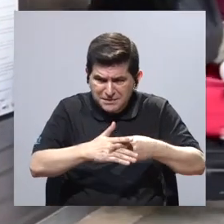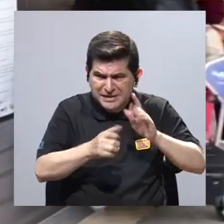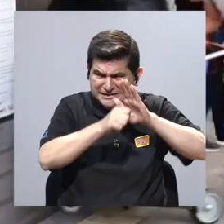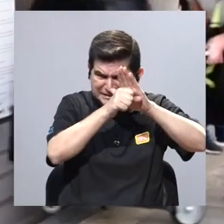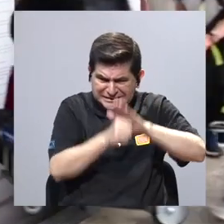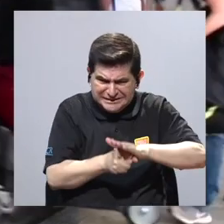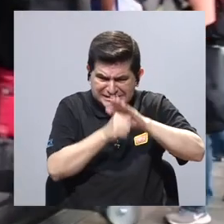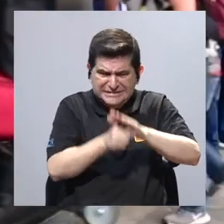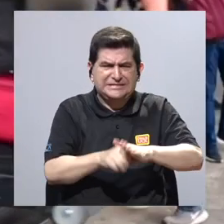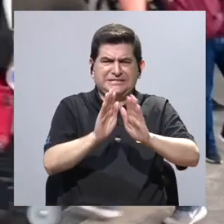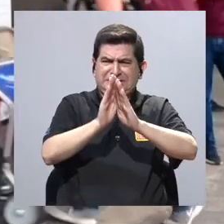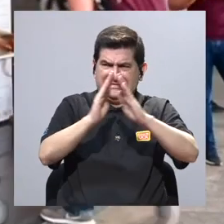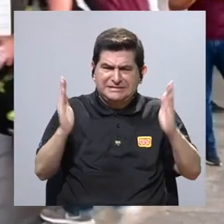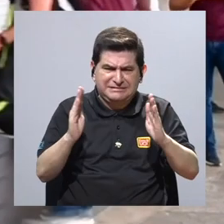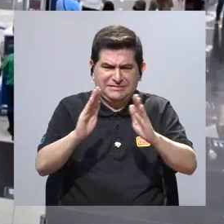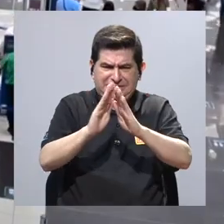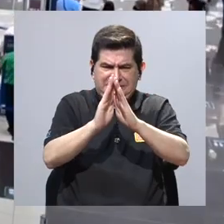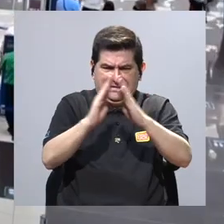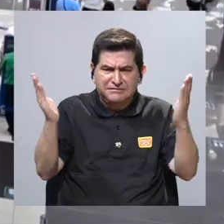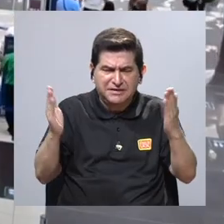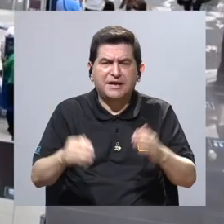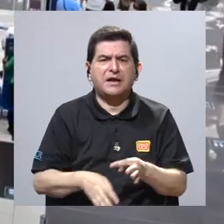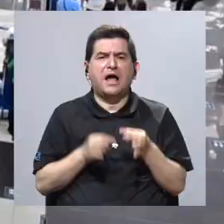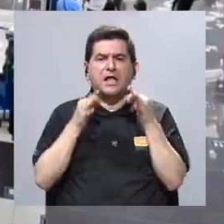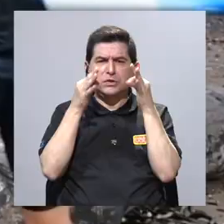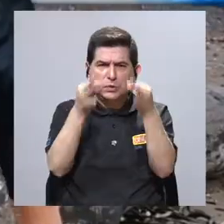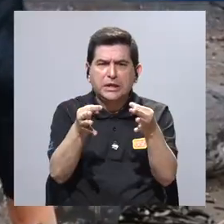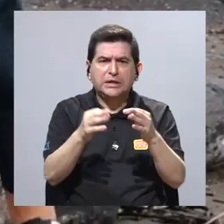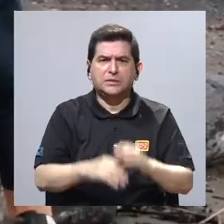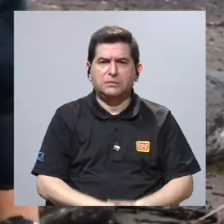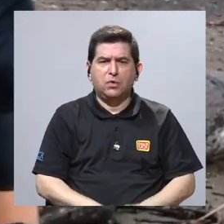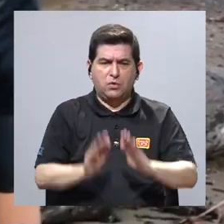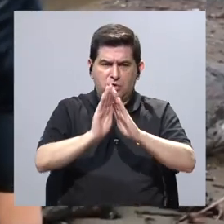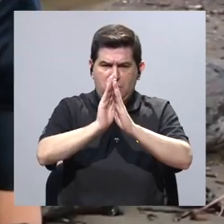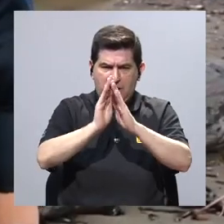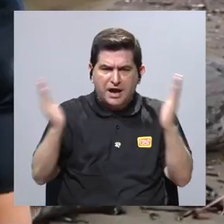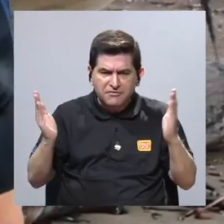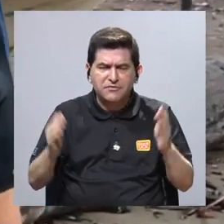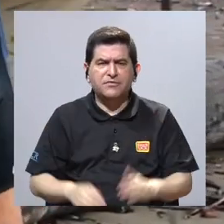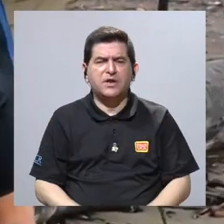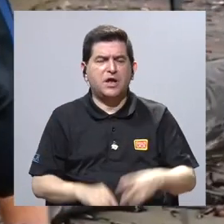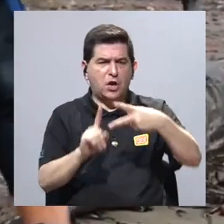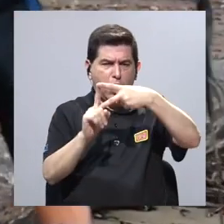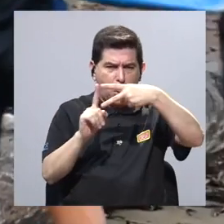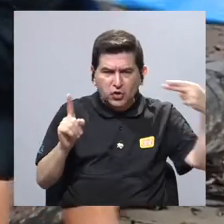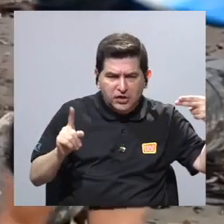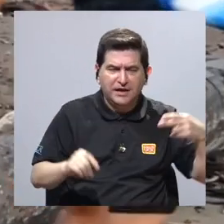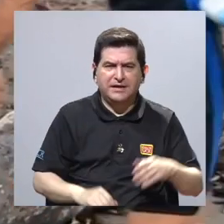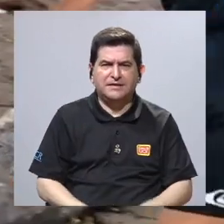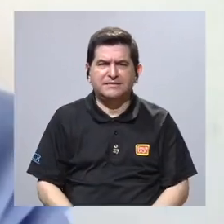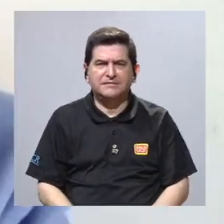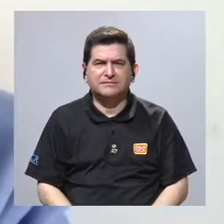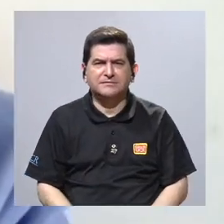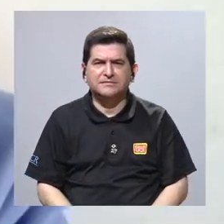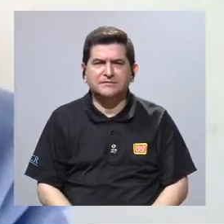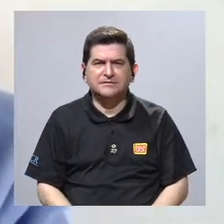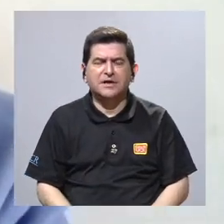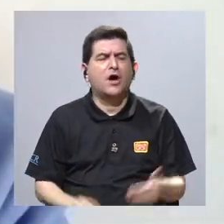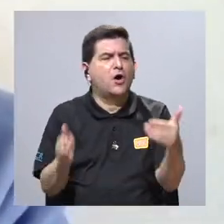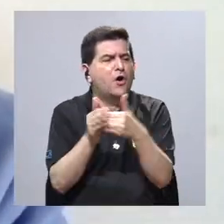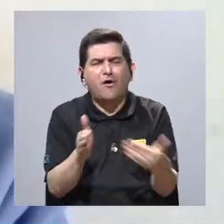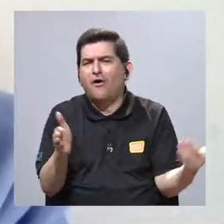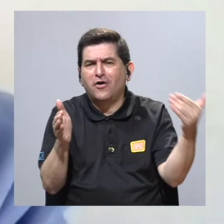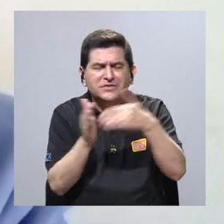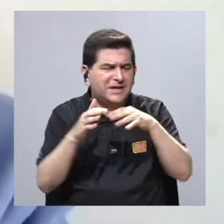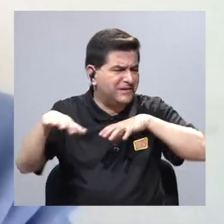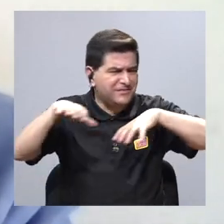de que hay que abrir, que abramos el turismo, que abramos los hoteles, que retomemos